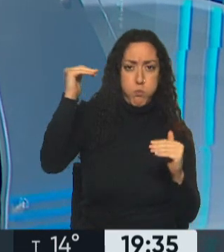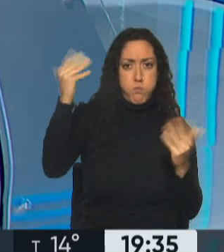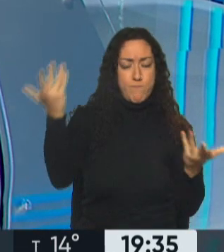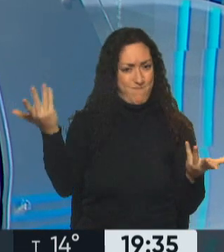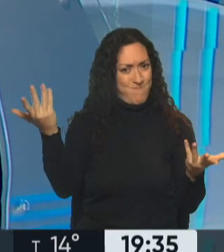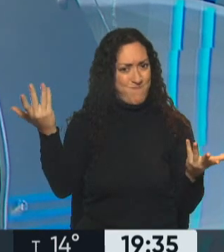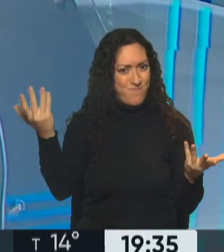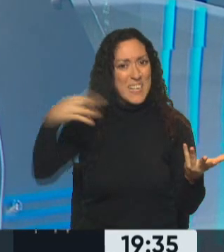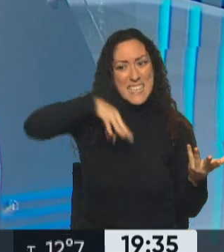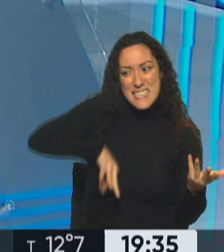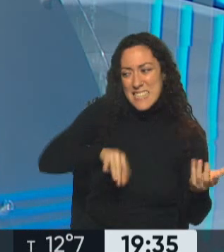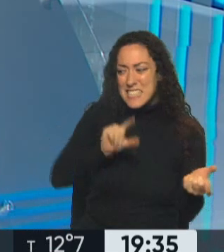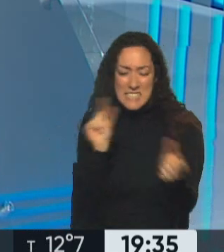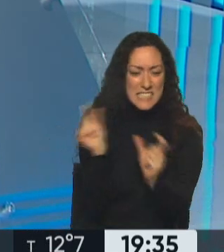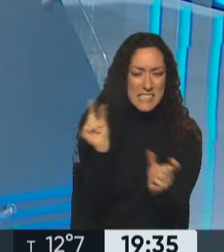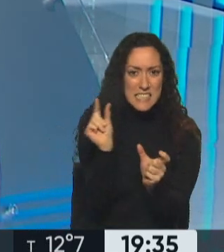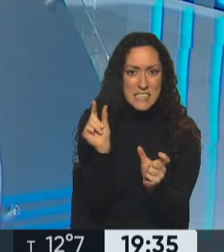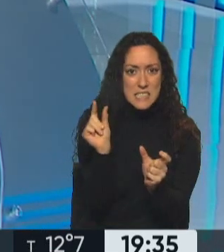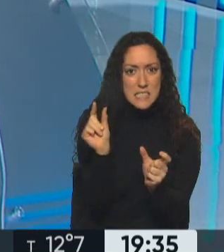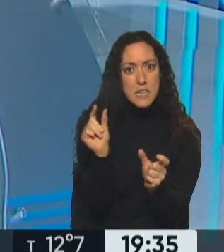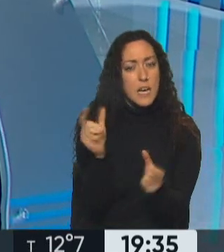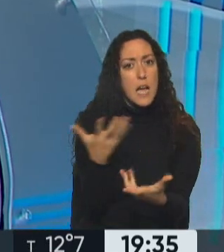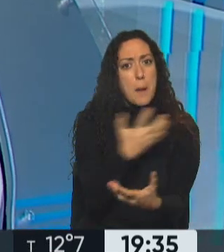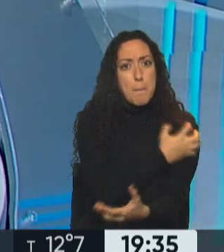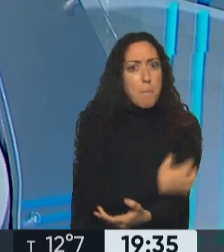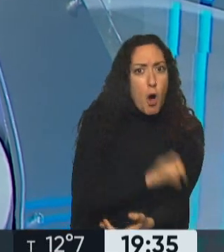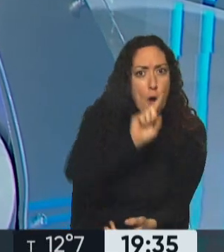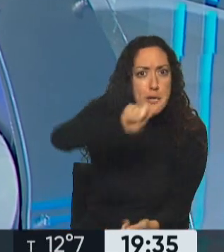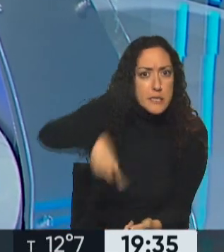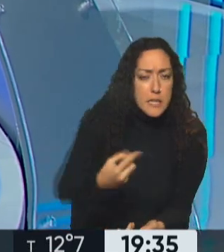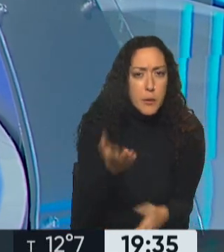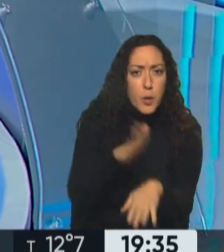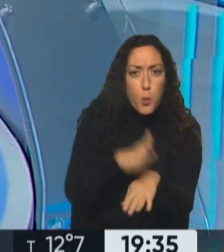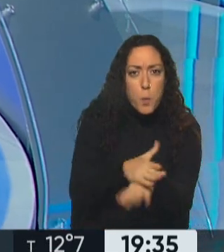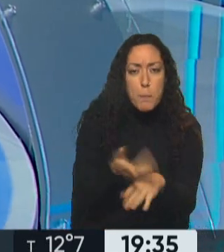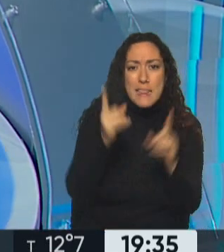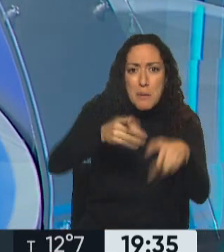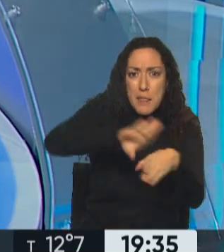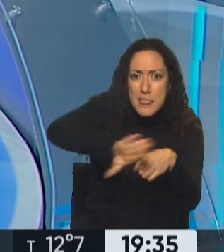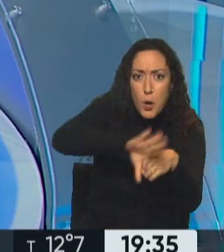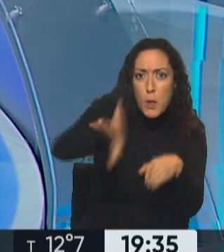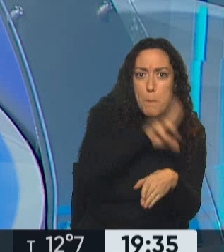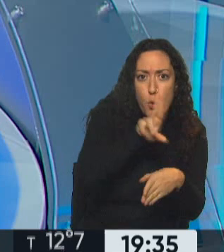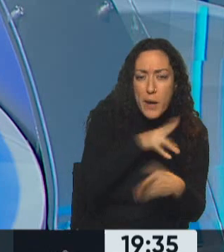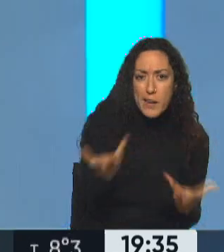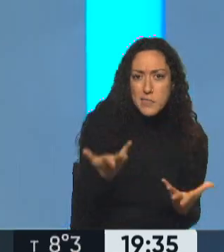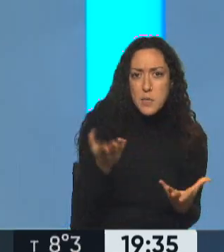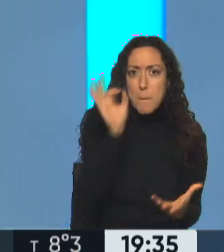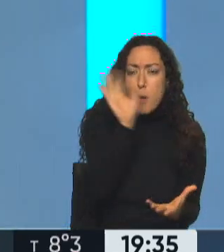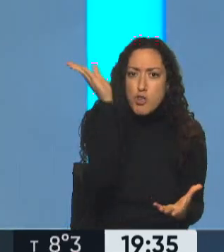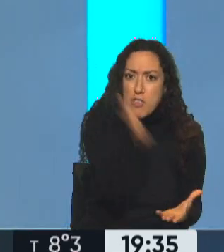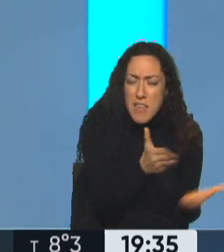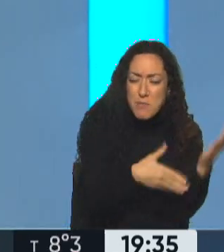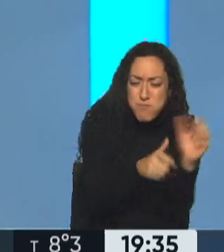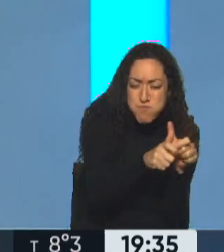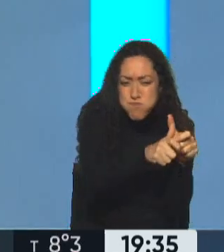de ingresos, hay situaciones de empobrecimiento por esta situación y de endeudamiento, un porcentaje muy elevado que